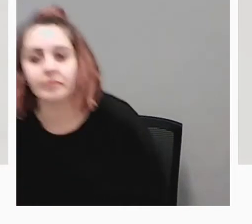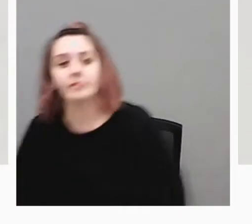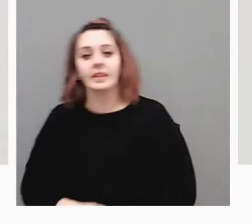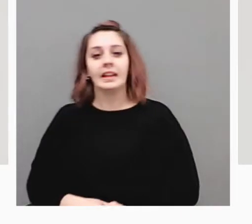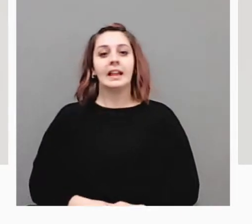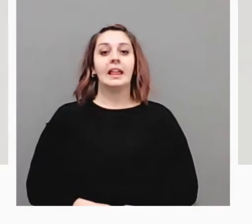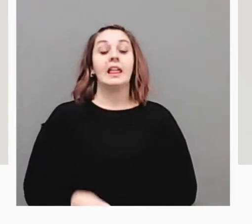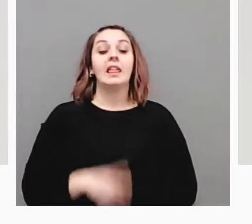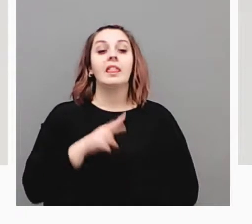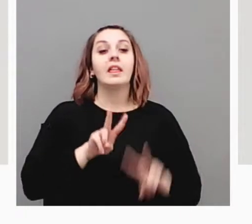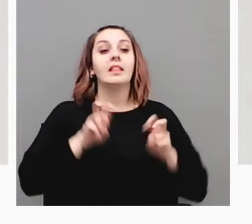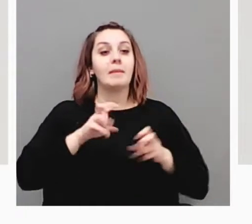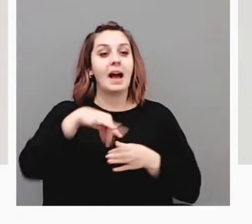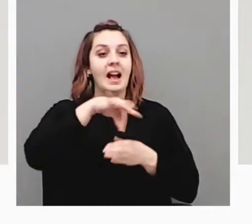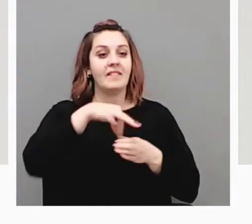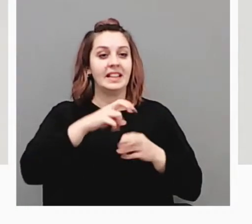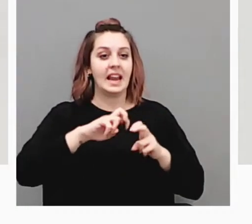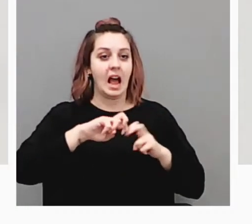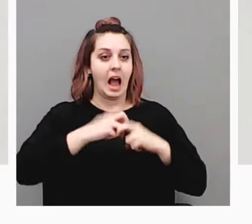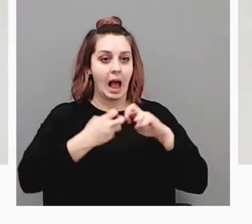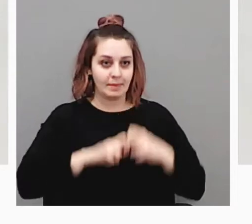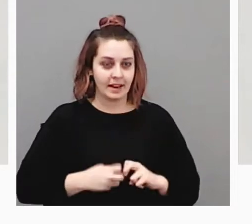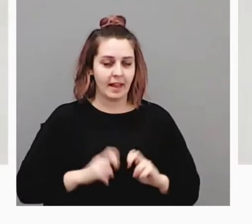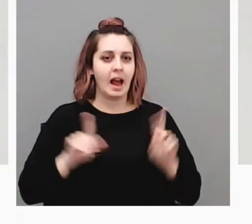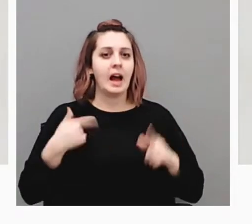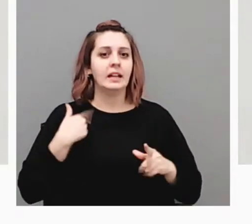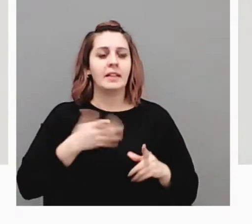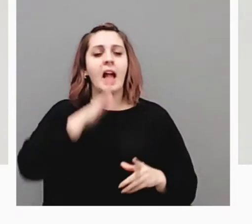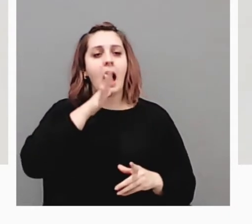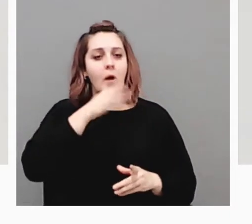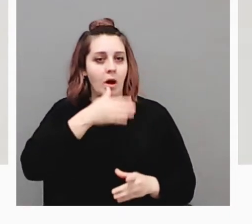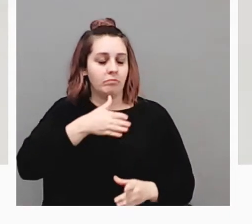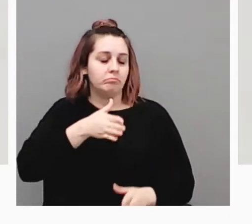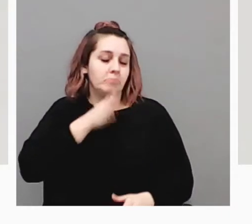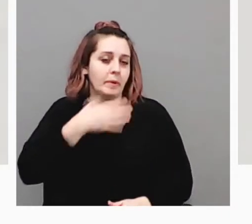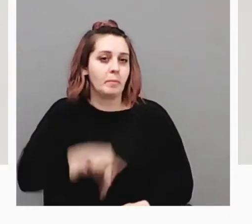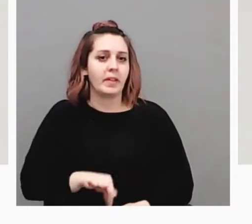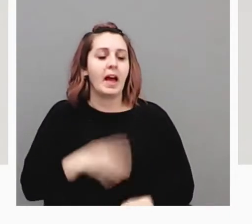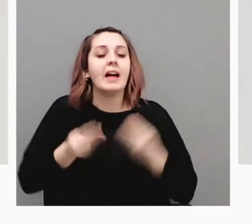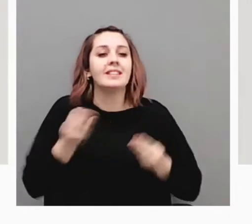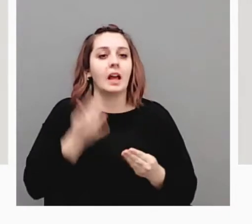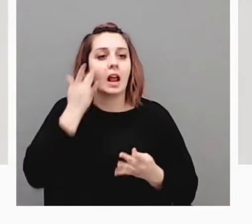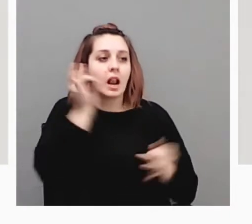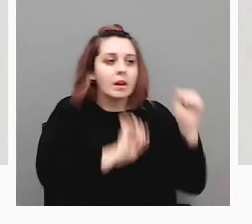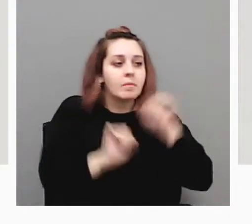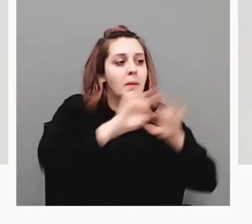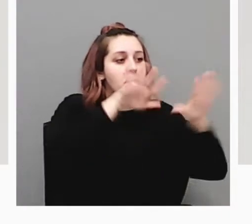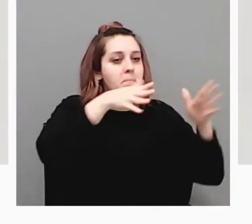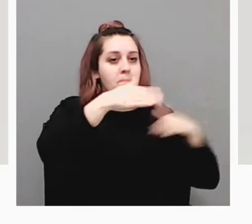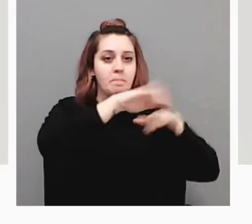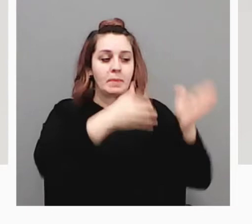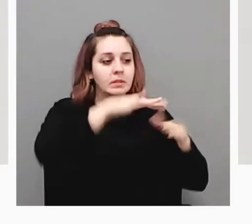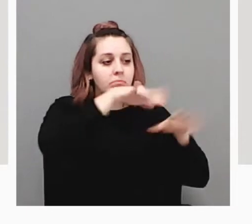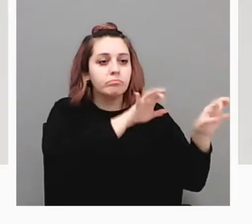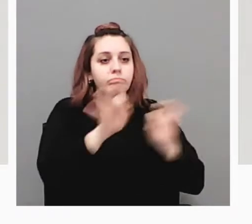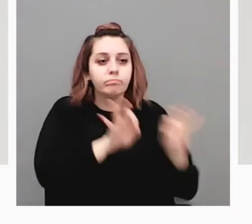una antigua central de bombeo de agua potable, pues prácticamente lo que se ha hecho ha sido limpiarla, colocar las mesas y este restaurante tiene